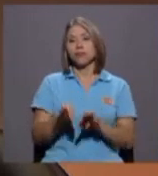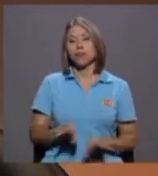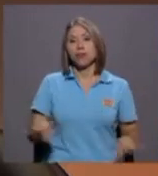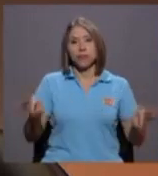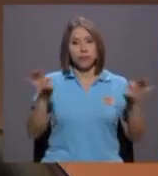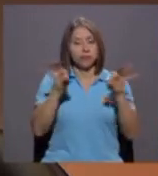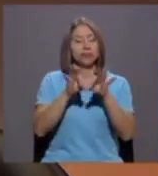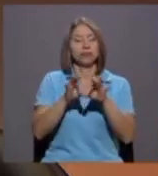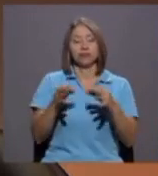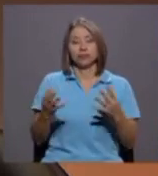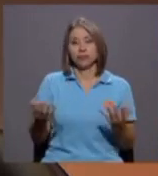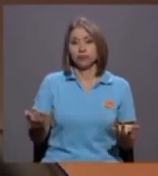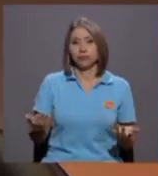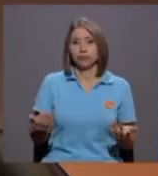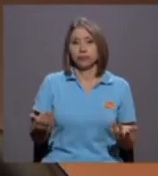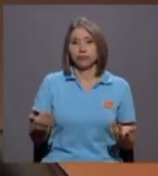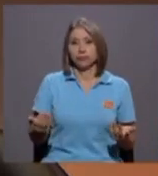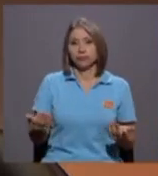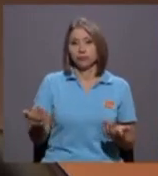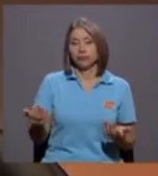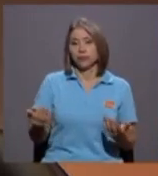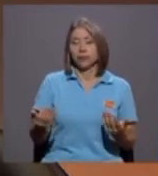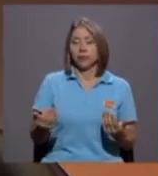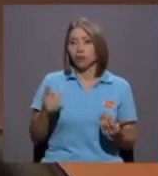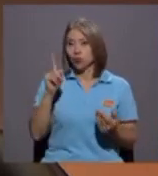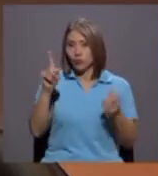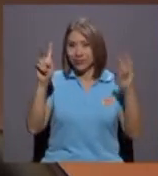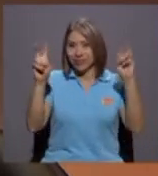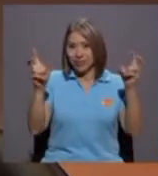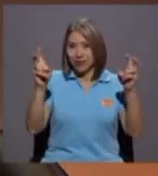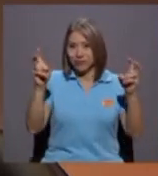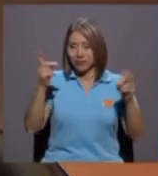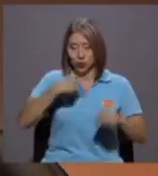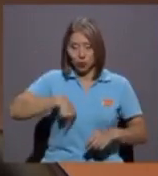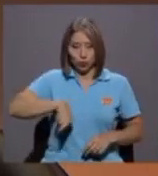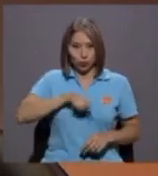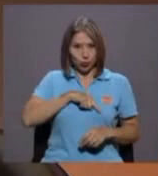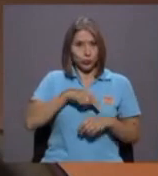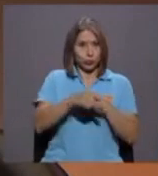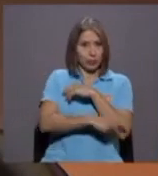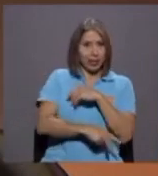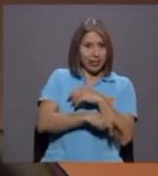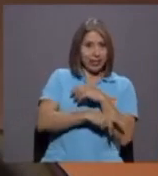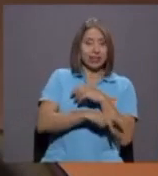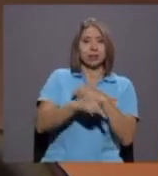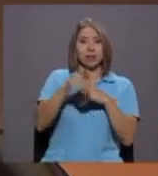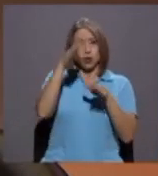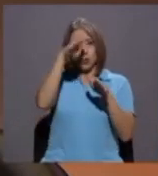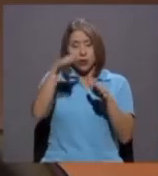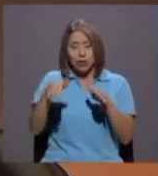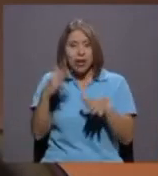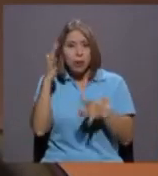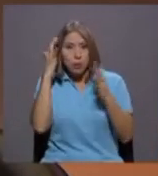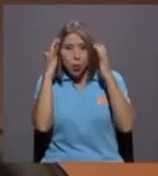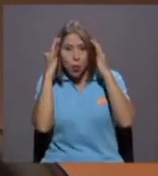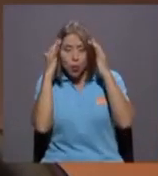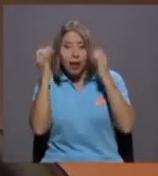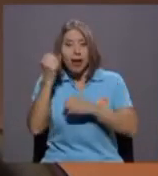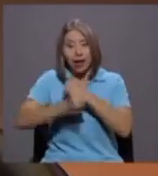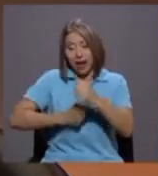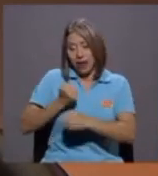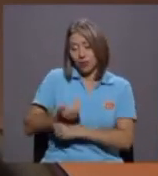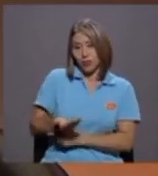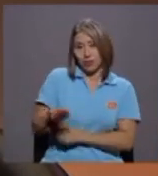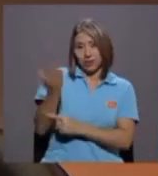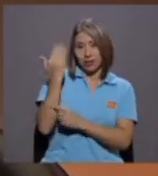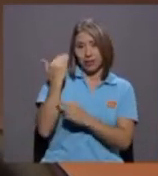es un tema que nos preocupa como país, ¿verdad? Y como Contraloría, el tema de que el año 2018 cerramos con